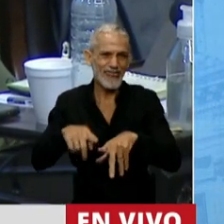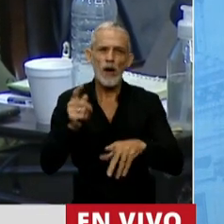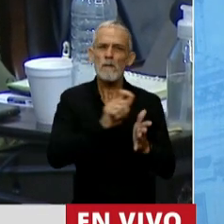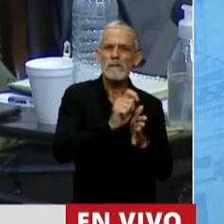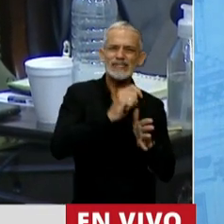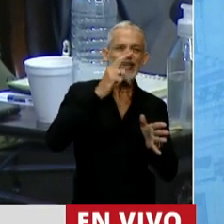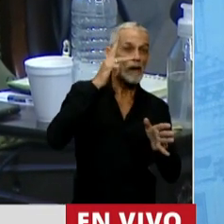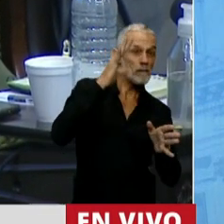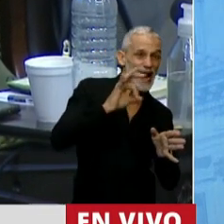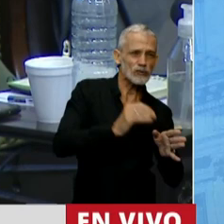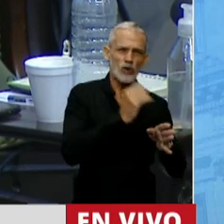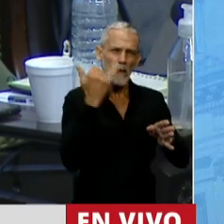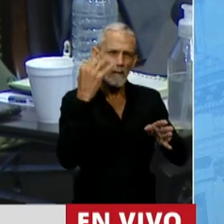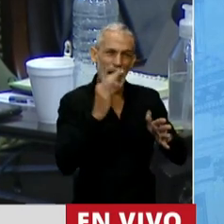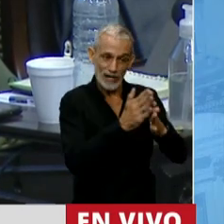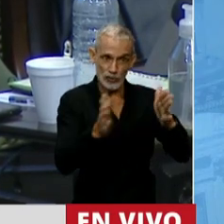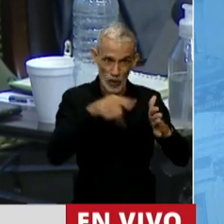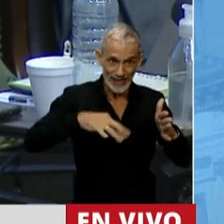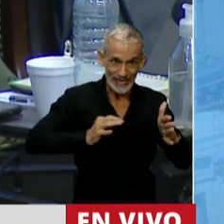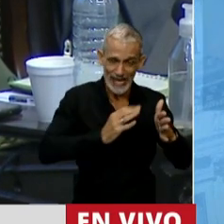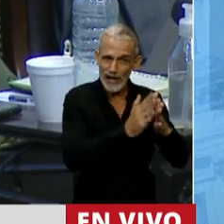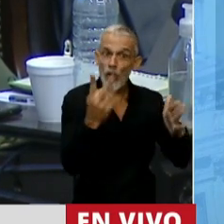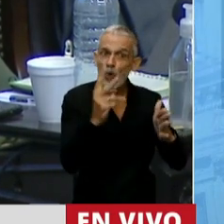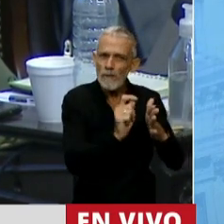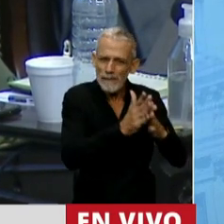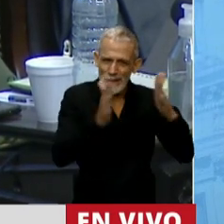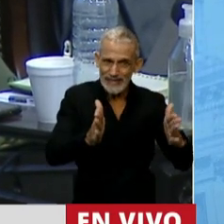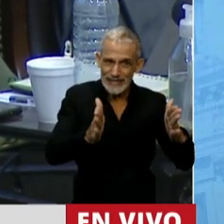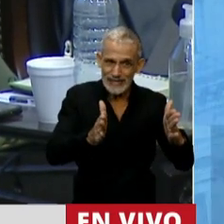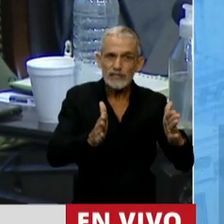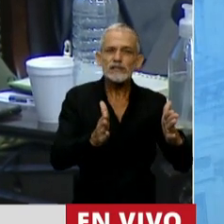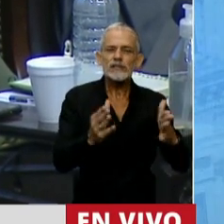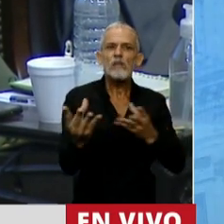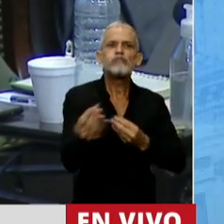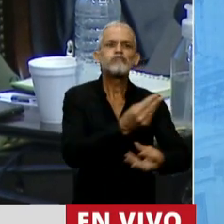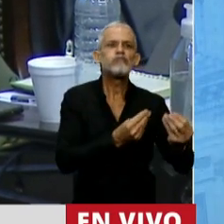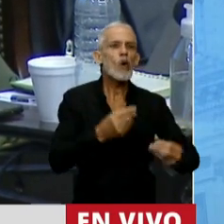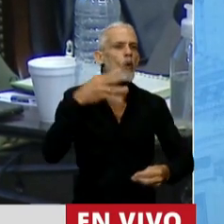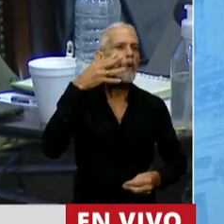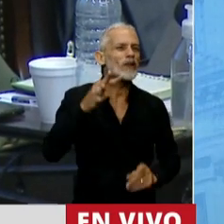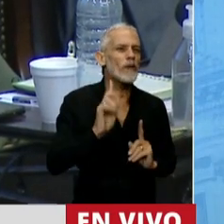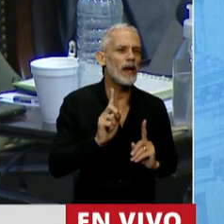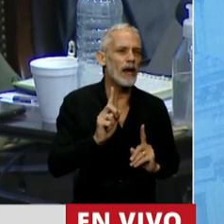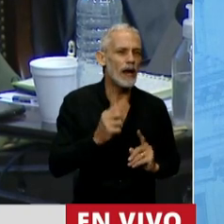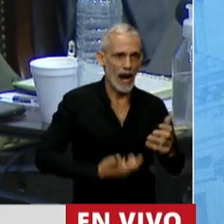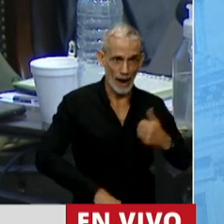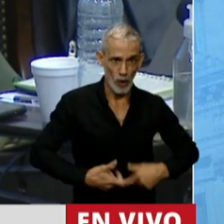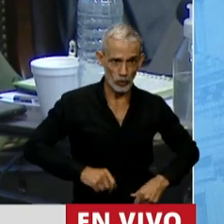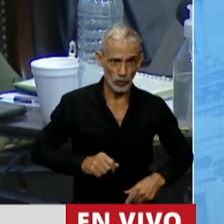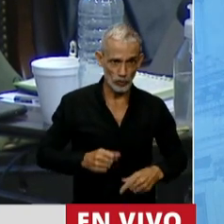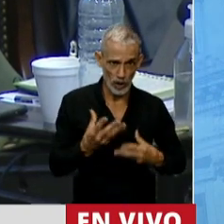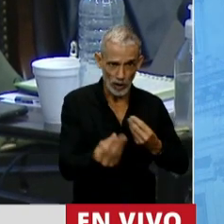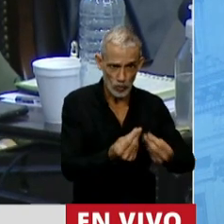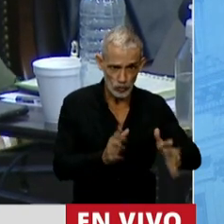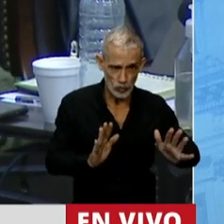meses de marzo y mayo de este año acompañaron 4.000 abortos. Y